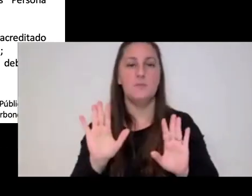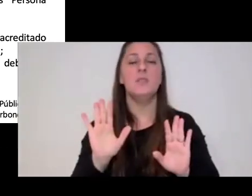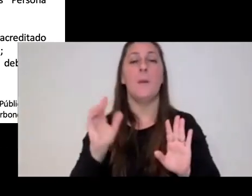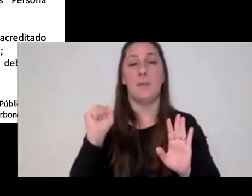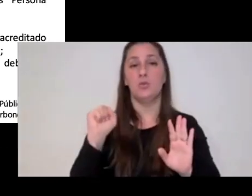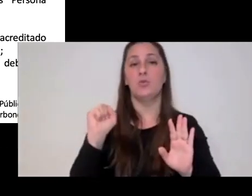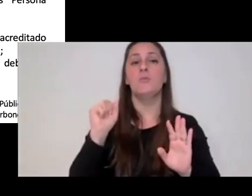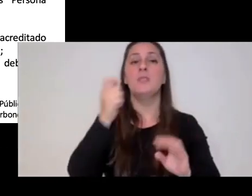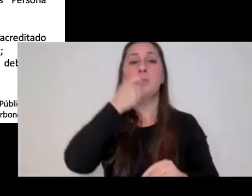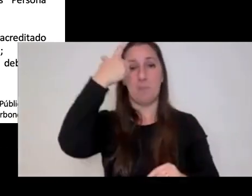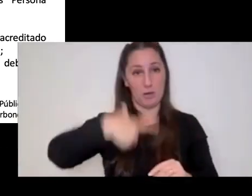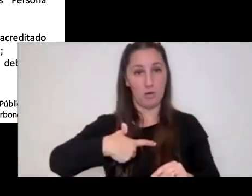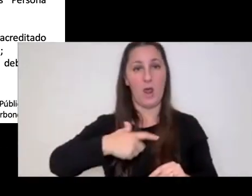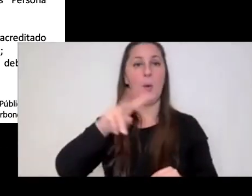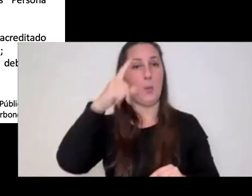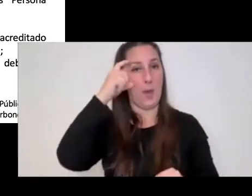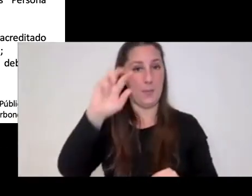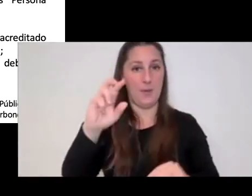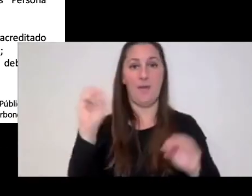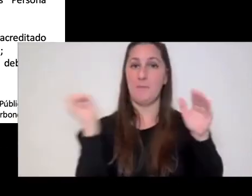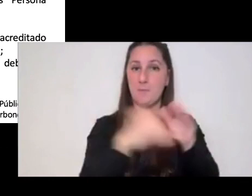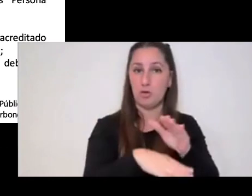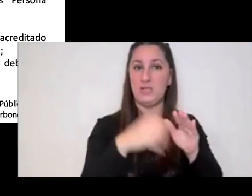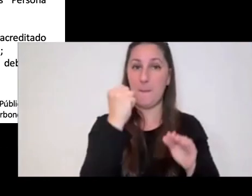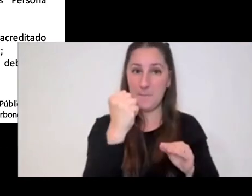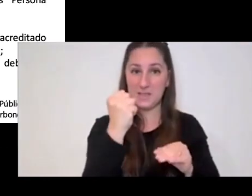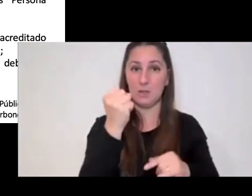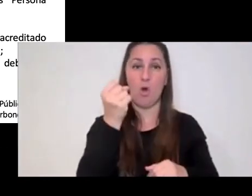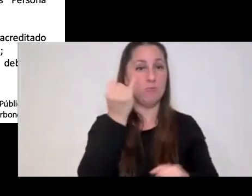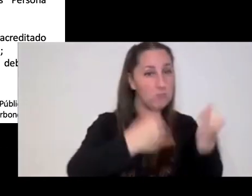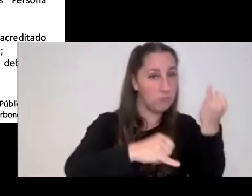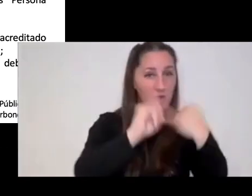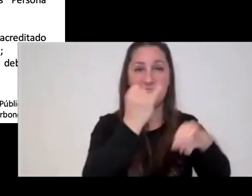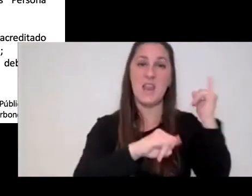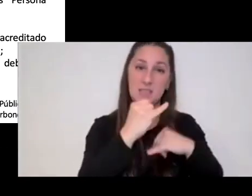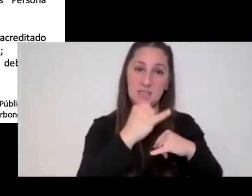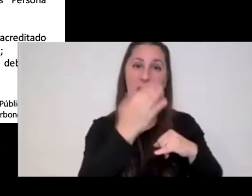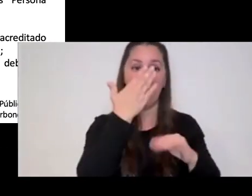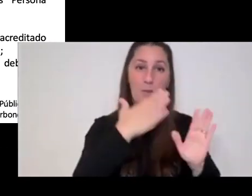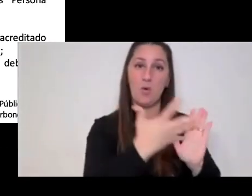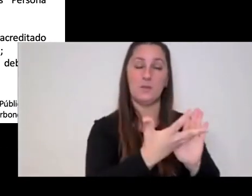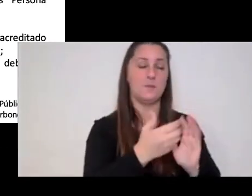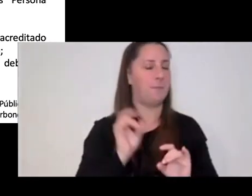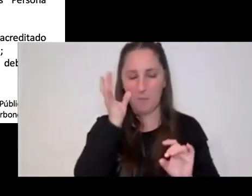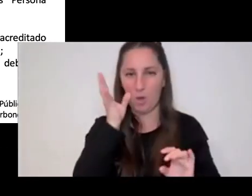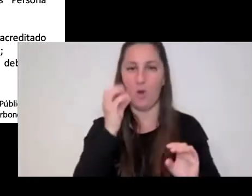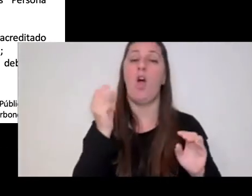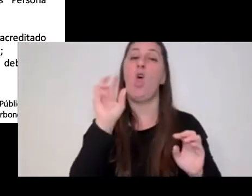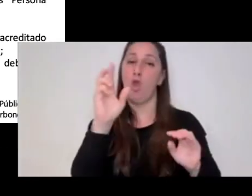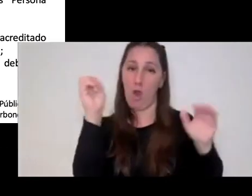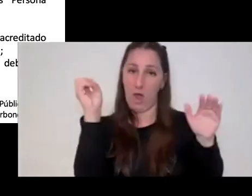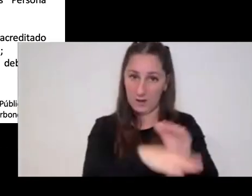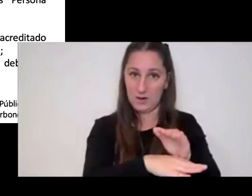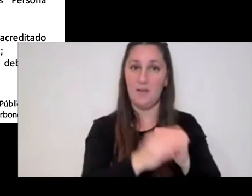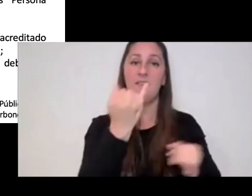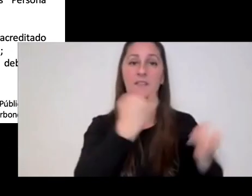por MEP, es decir, va a depositar pesos, va a hacer una operación financiera y luego va a recibir, va a depositar dólares, va a hacer una operación financiera y va a recibir